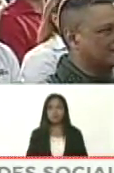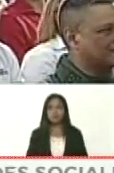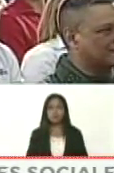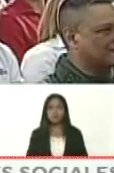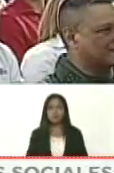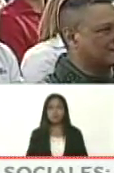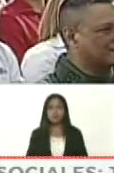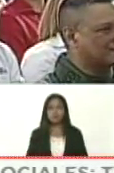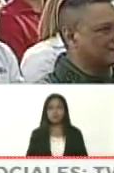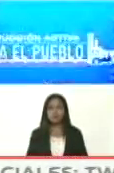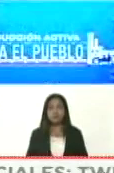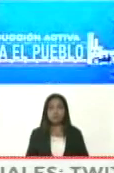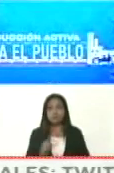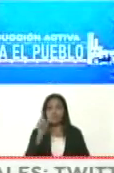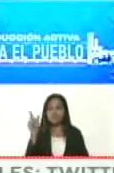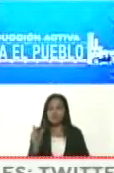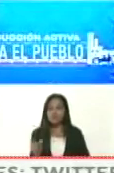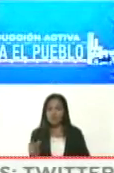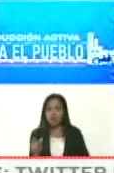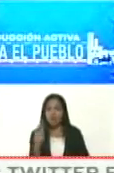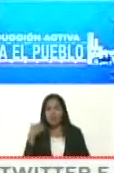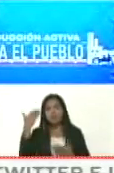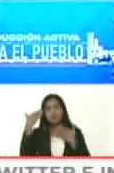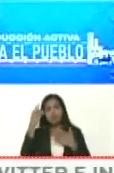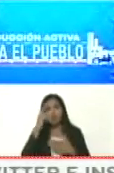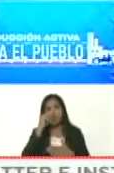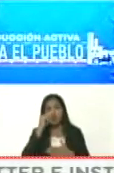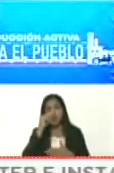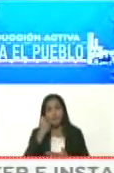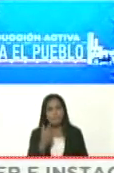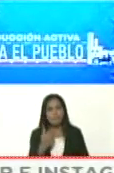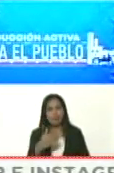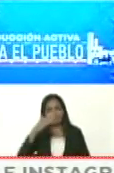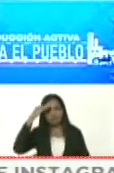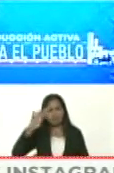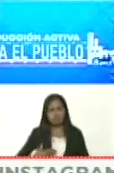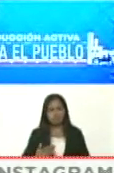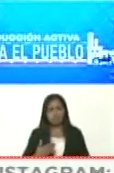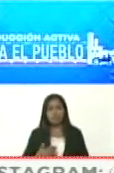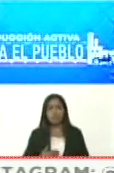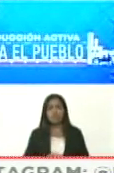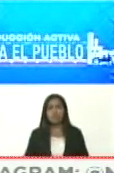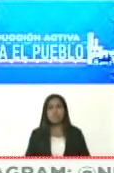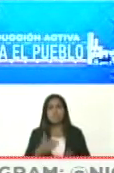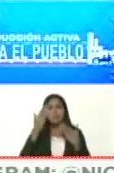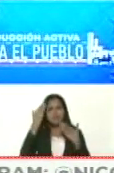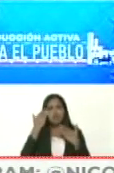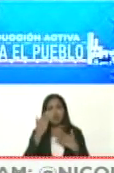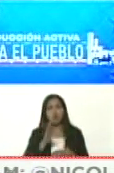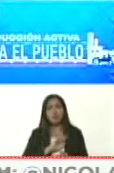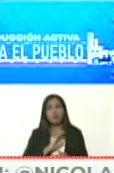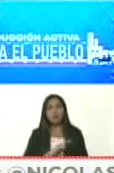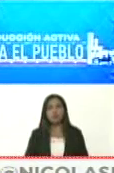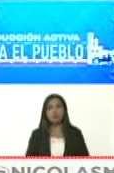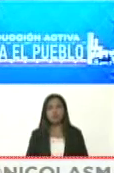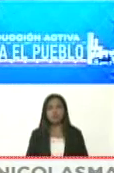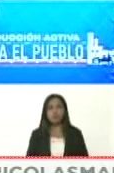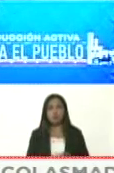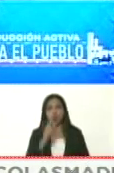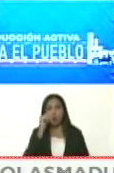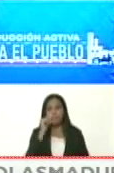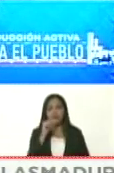El sur de Italia. Saludo, mira, un general de la milicia, camarada. Mi saludo. Al coronel Raúl